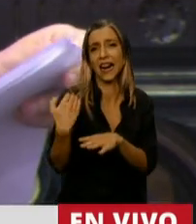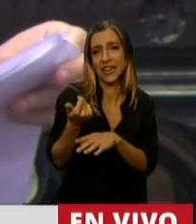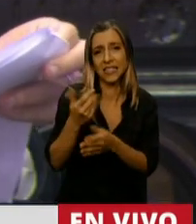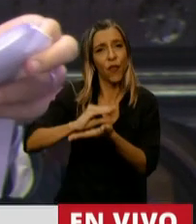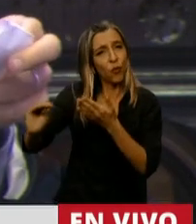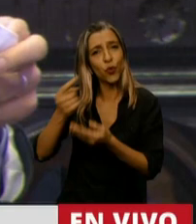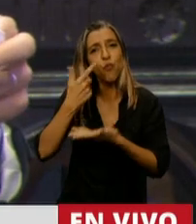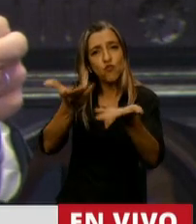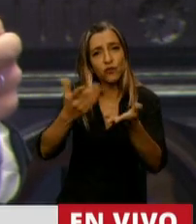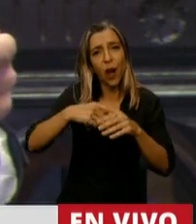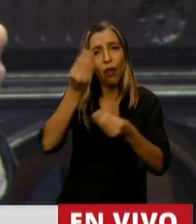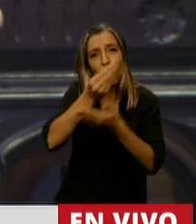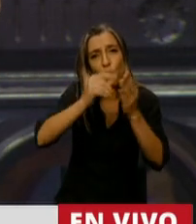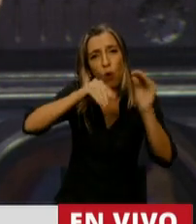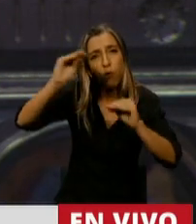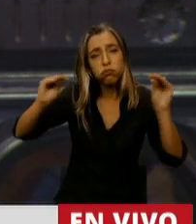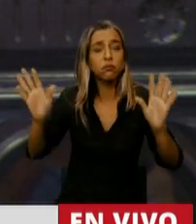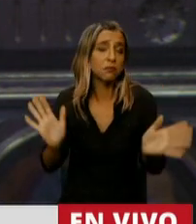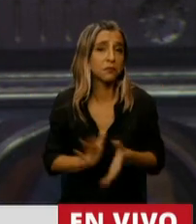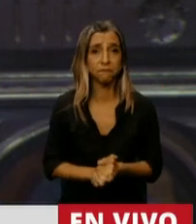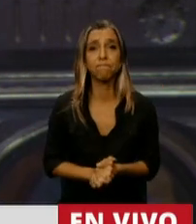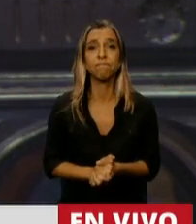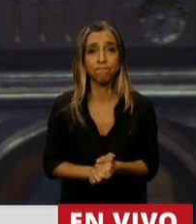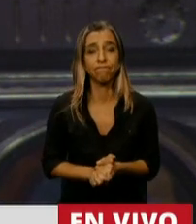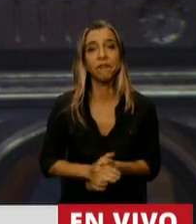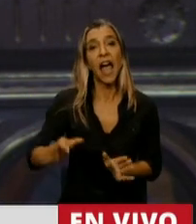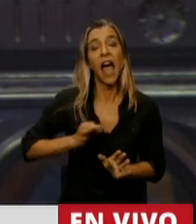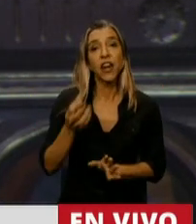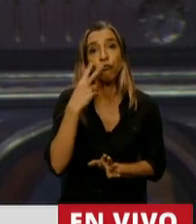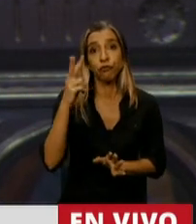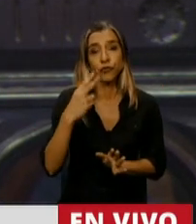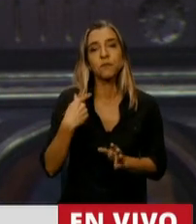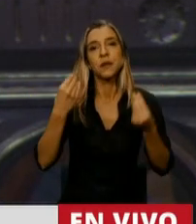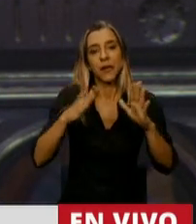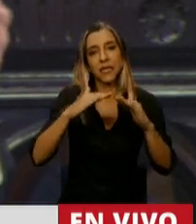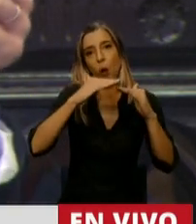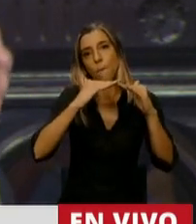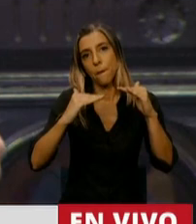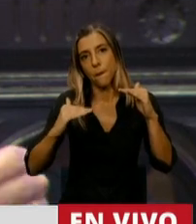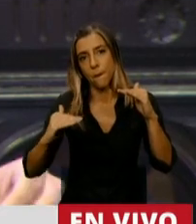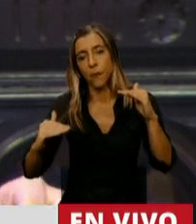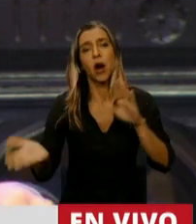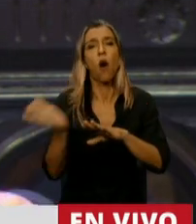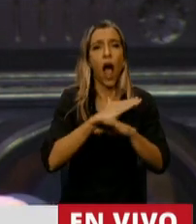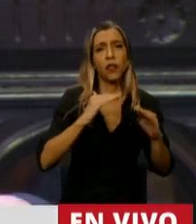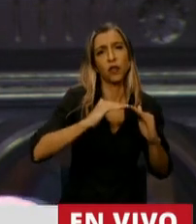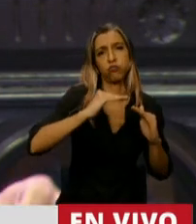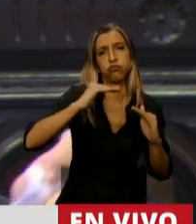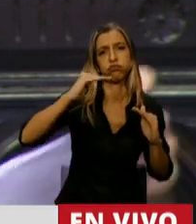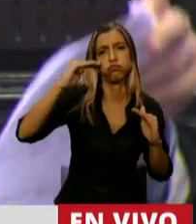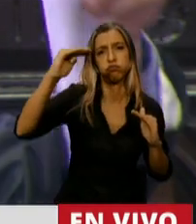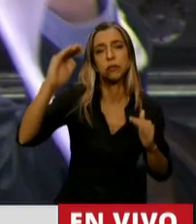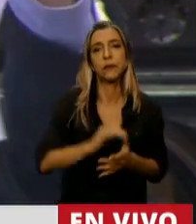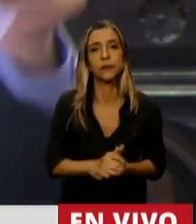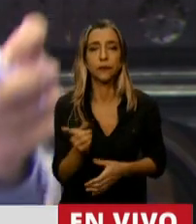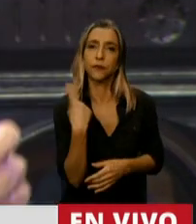cuadritos. Desde el 2000 empezaron a bajar, pero antes subieron y subieron y subieron. ¿Y